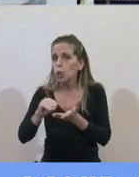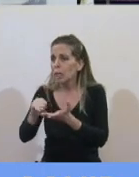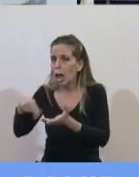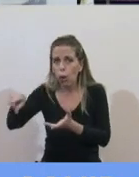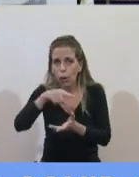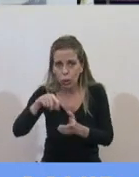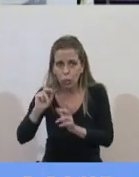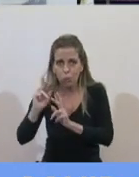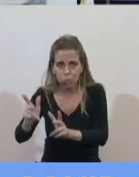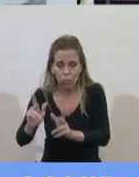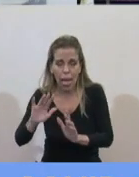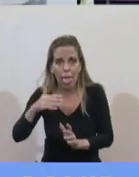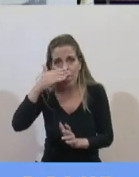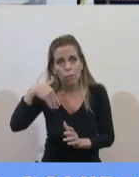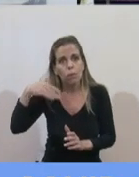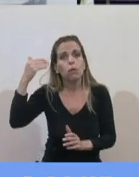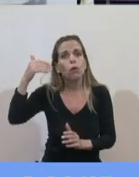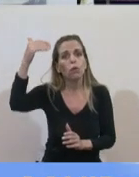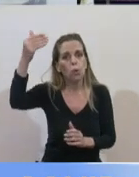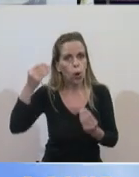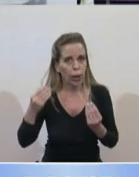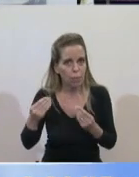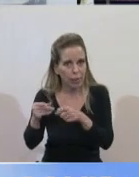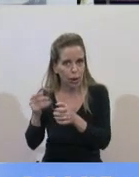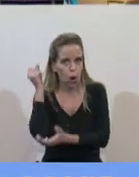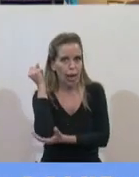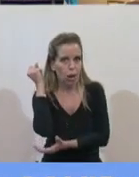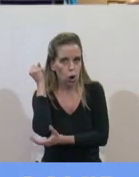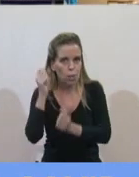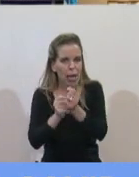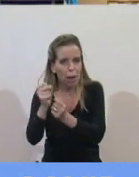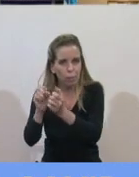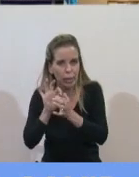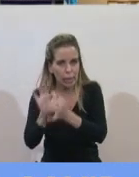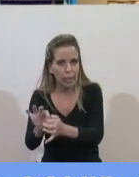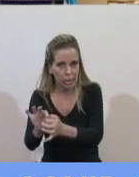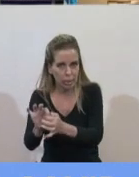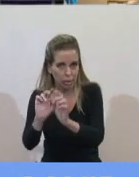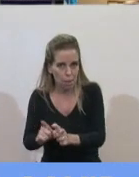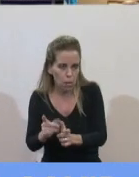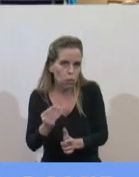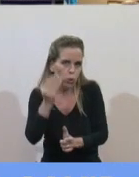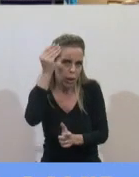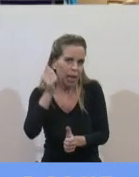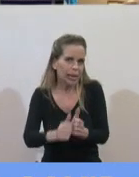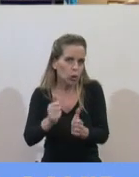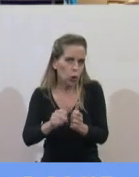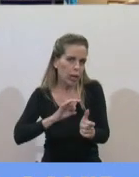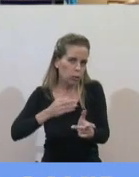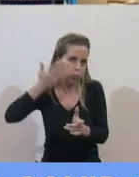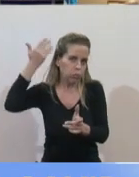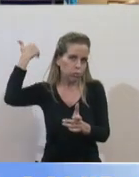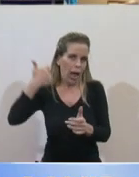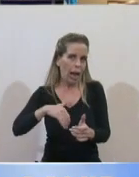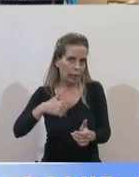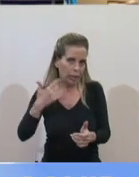tiene después costos asociados muy grandes y esto lo hemos visto repetidas veces en la historia argentina con las múltiples crisis que hemos